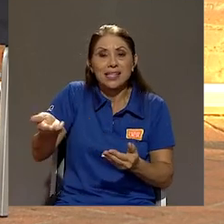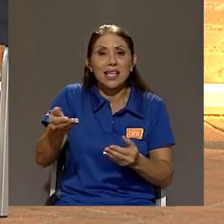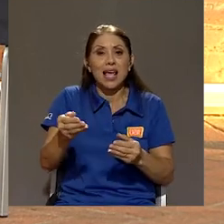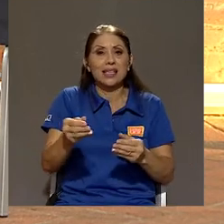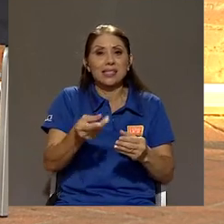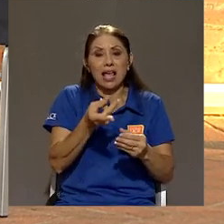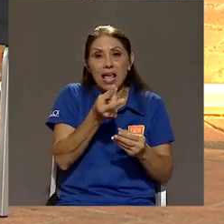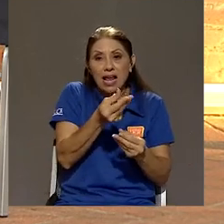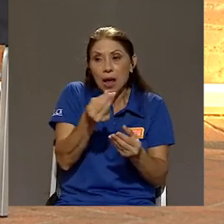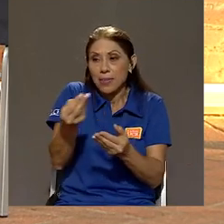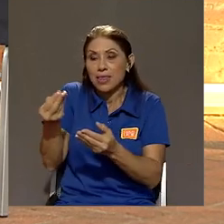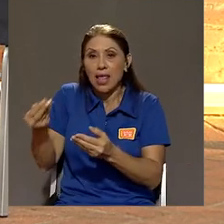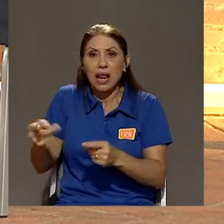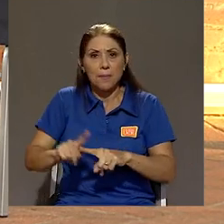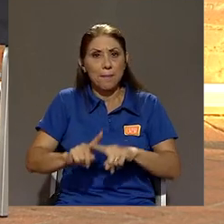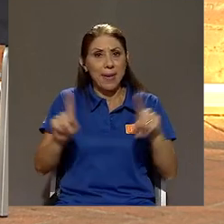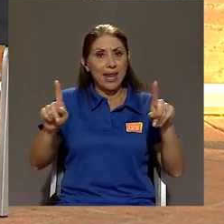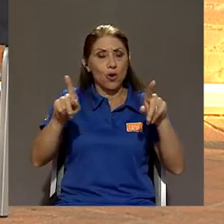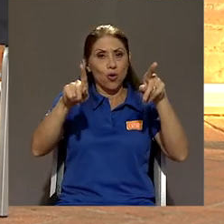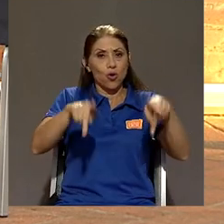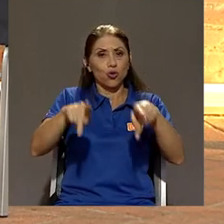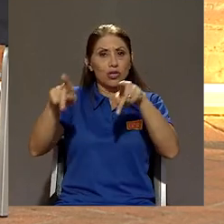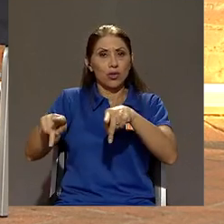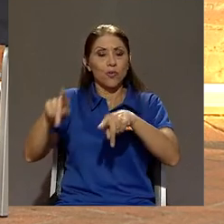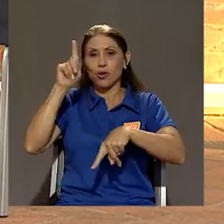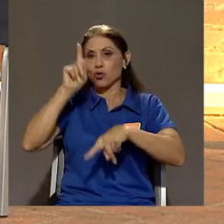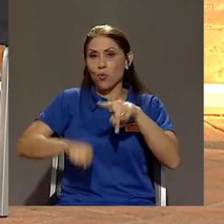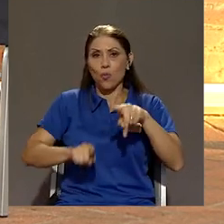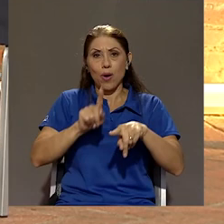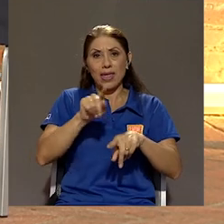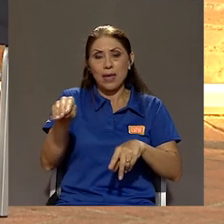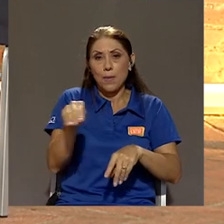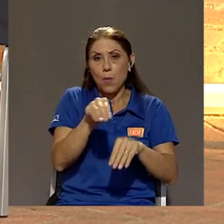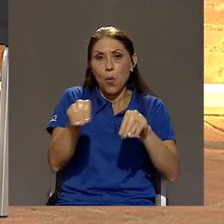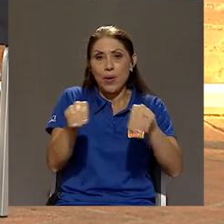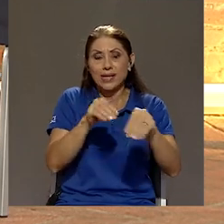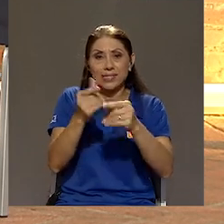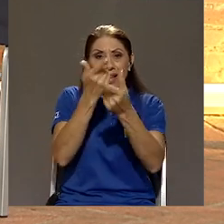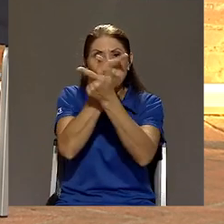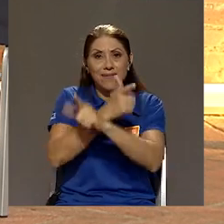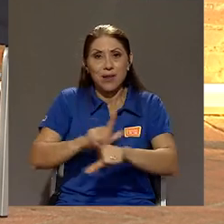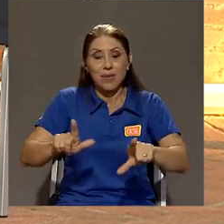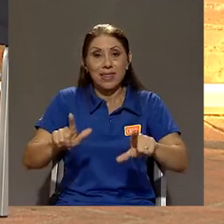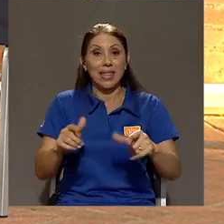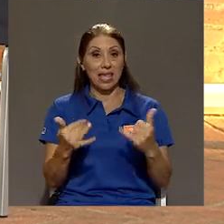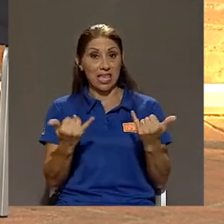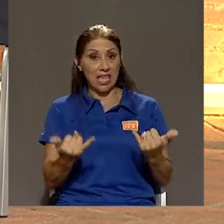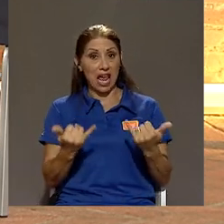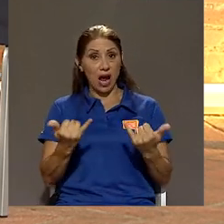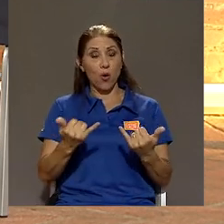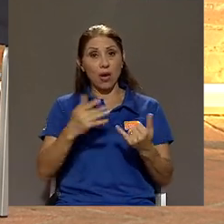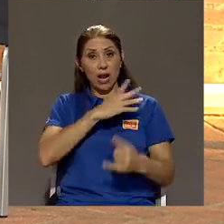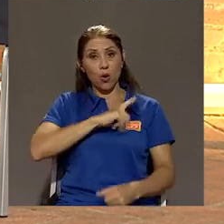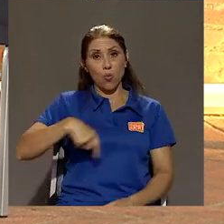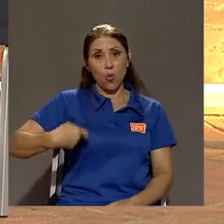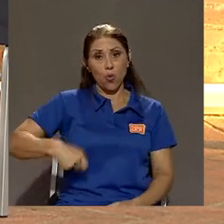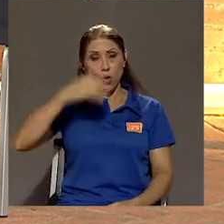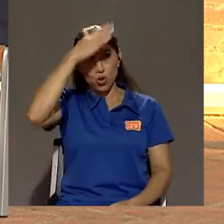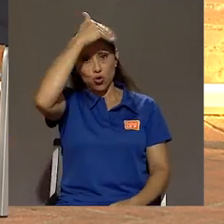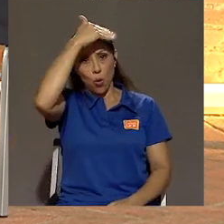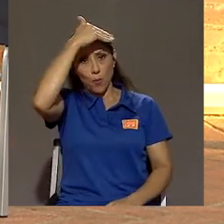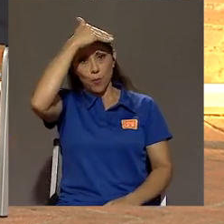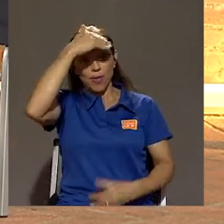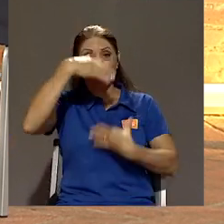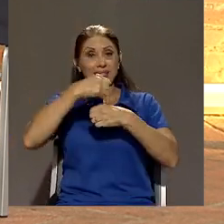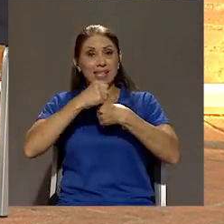capital, pero los seres humanos no pueden moverse libremente. Y ahora, como Trump está haciendo su muro alrededor